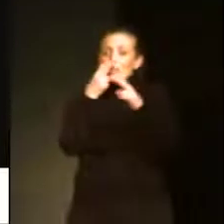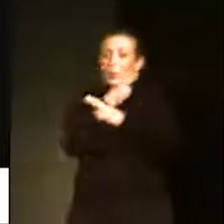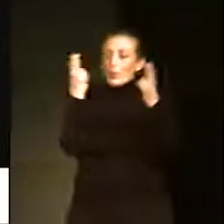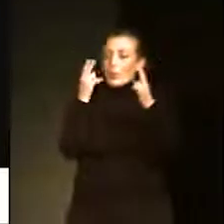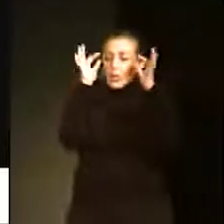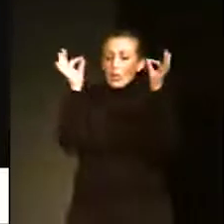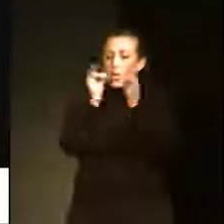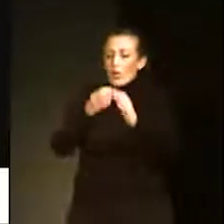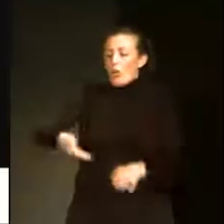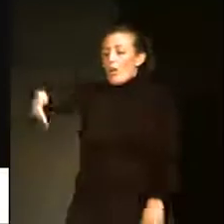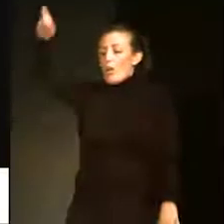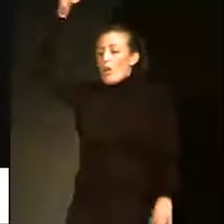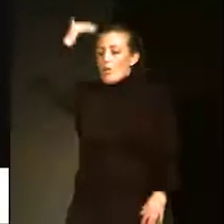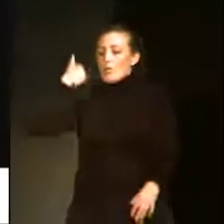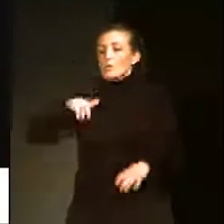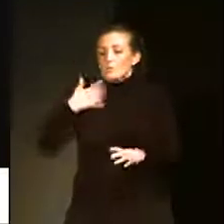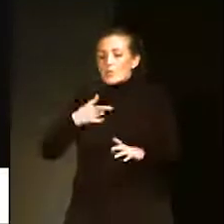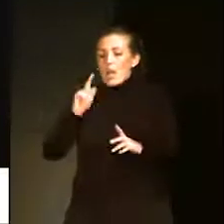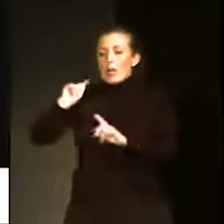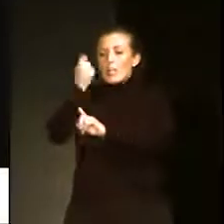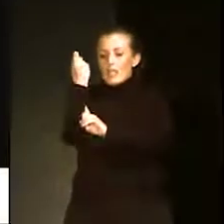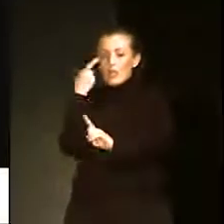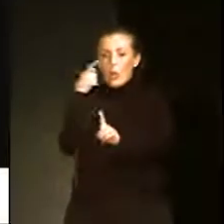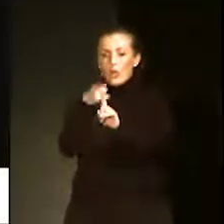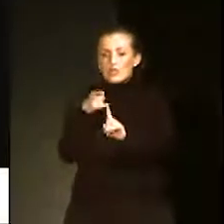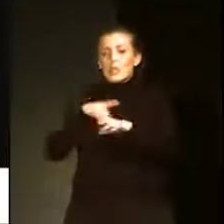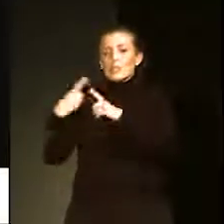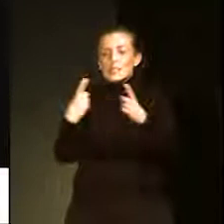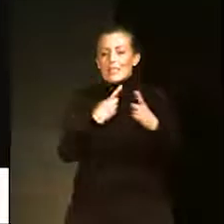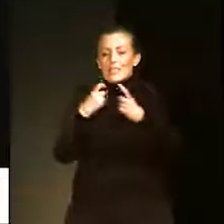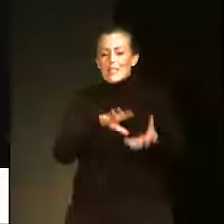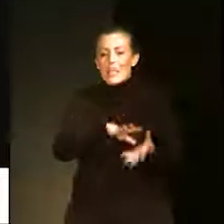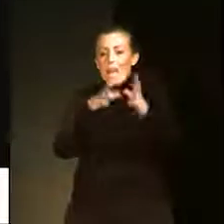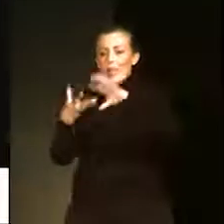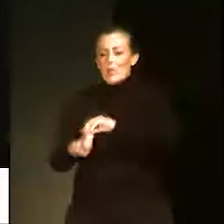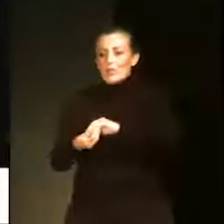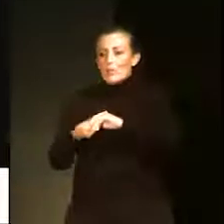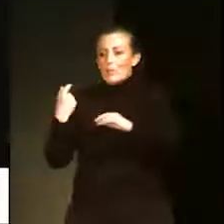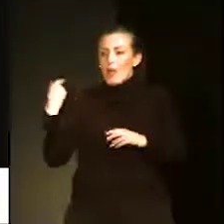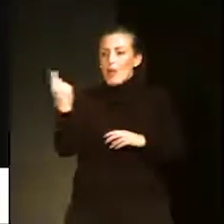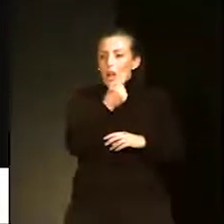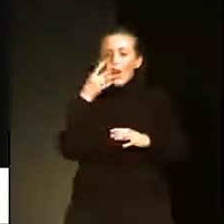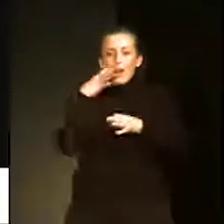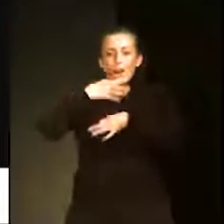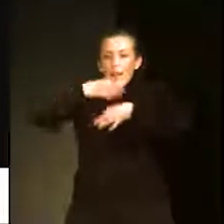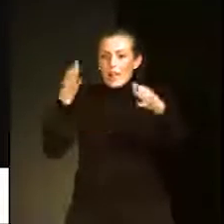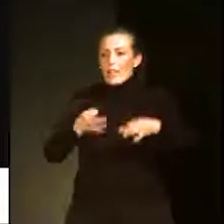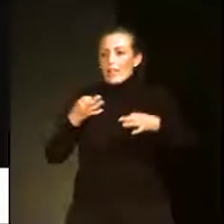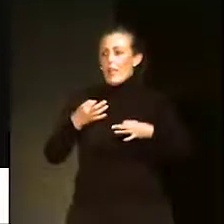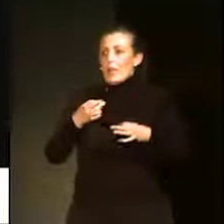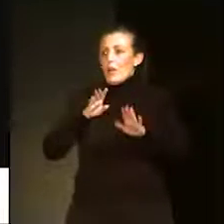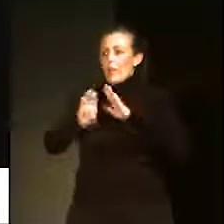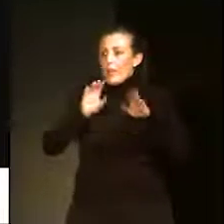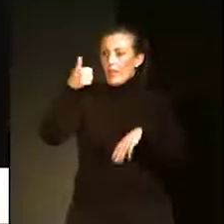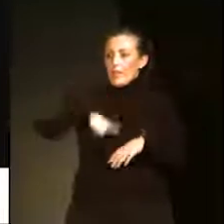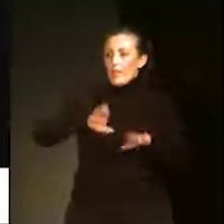Córdoba hace tiempo que se marcaron como reto la necesaria adaptación a todas y cada una de las realidades de nuestros